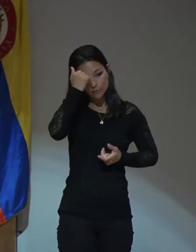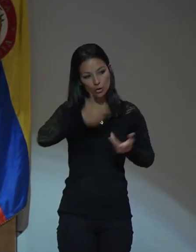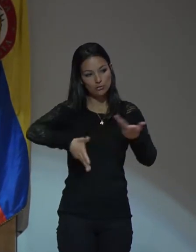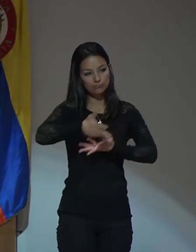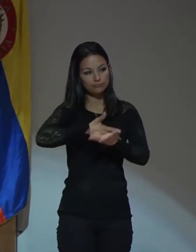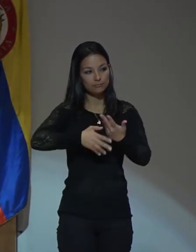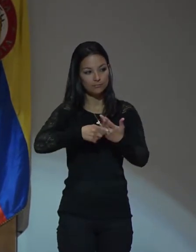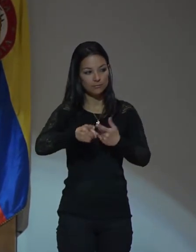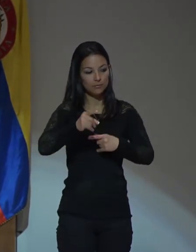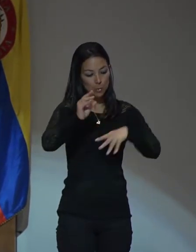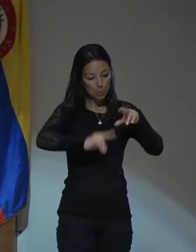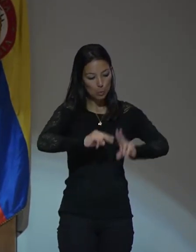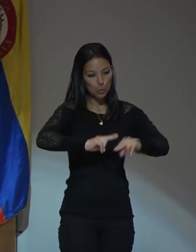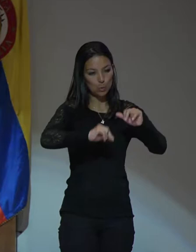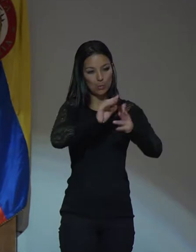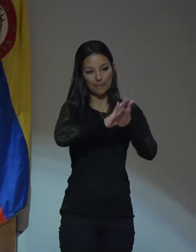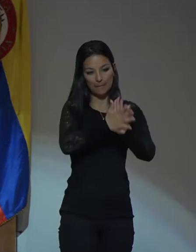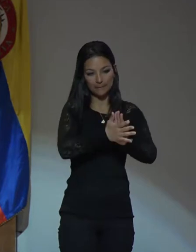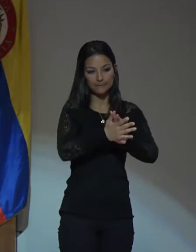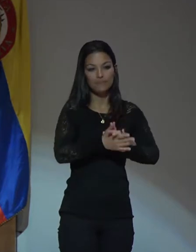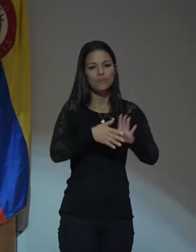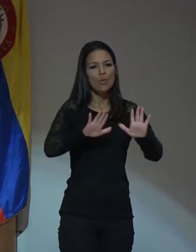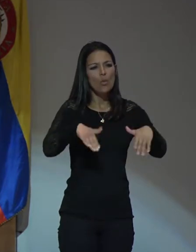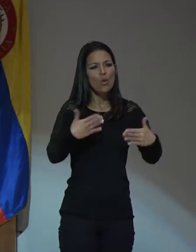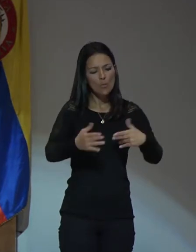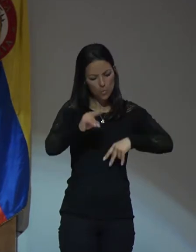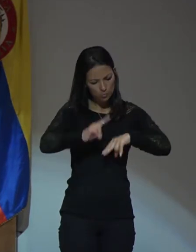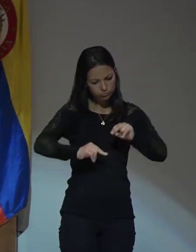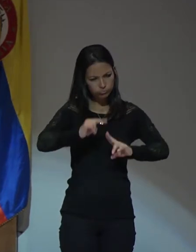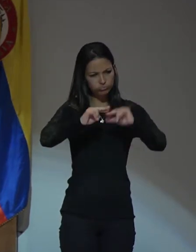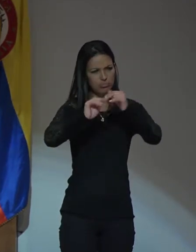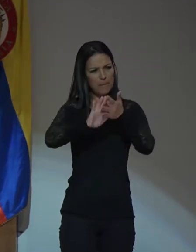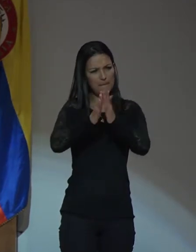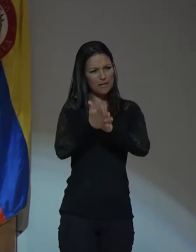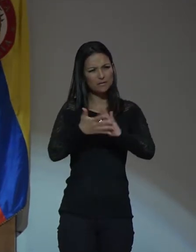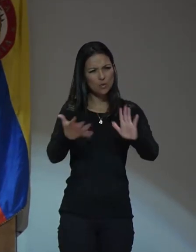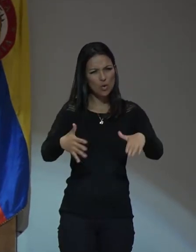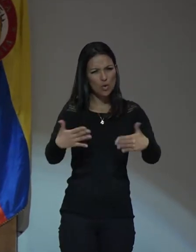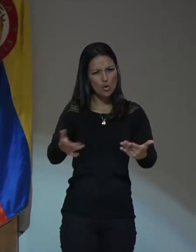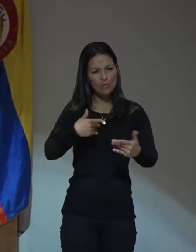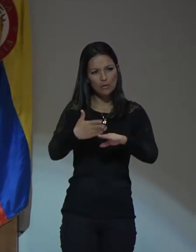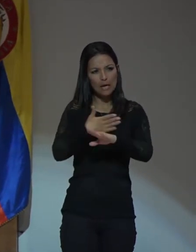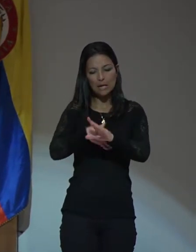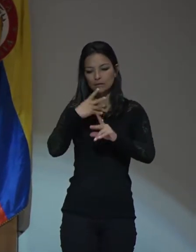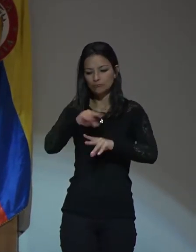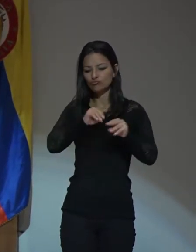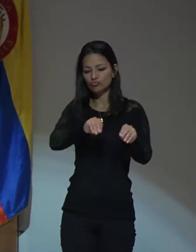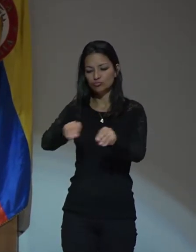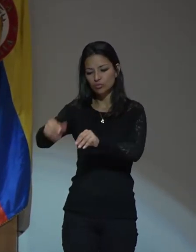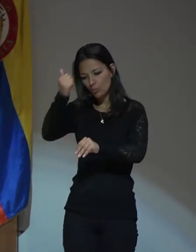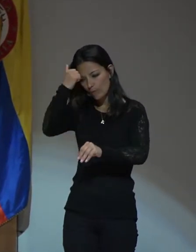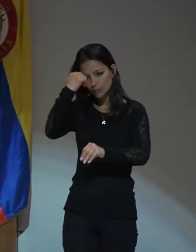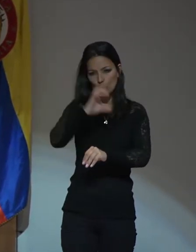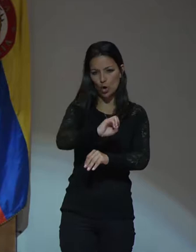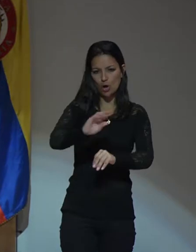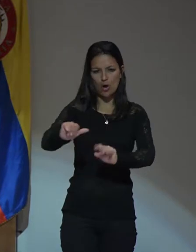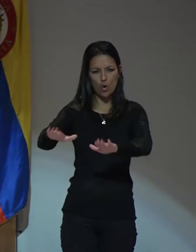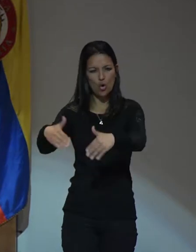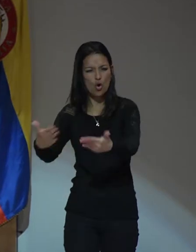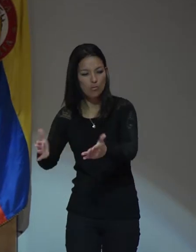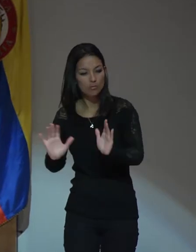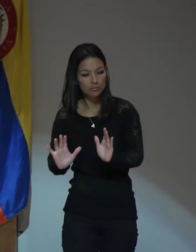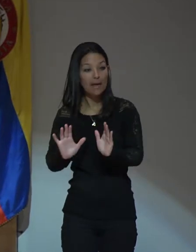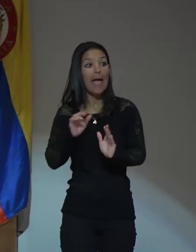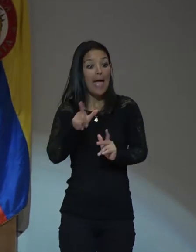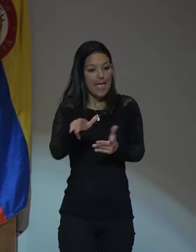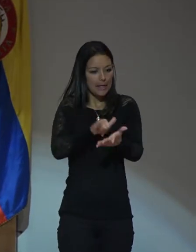paz. ¿Cómo contribuir a la construcción de paz desde la formación de maestros y maestras? Esta es una pregunta que de